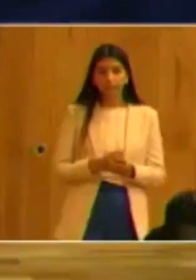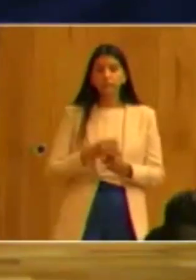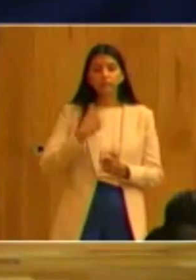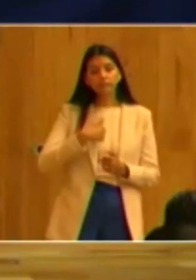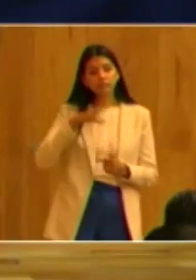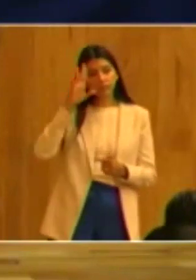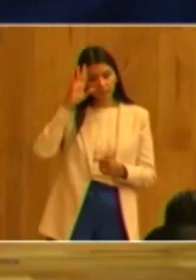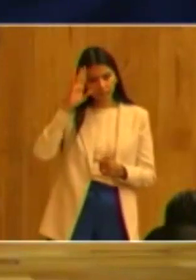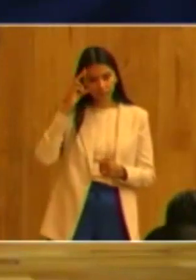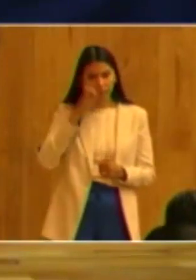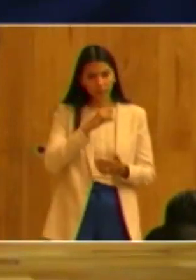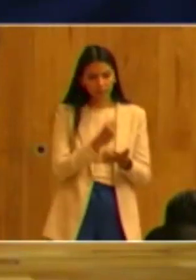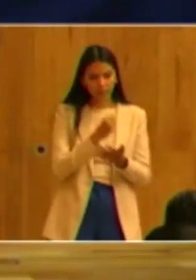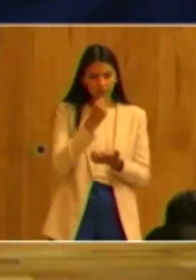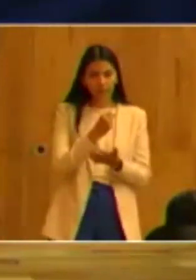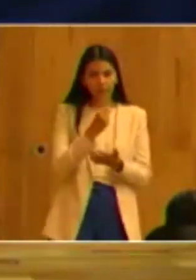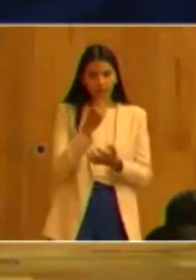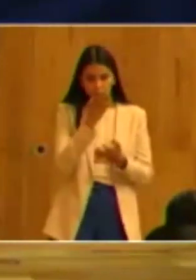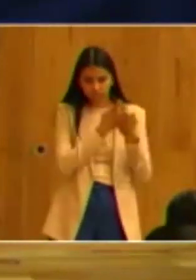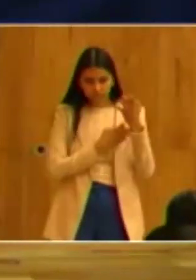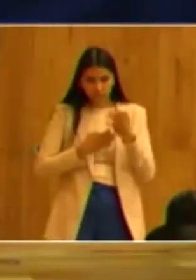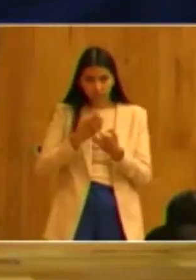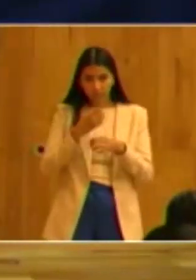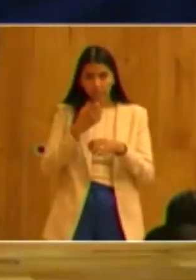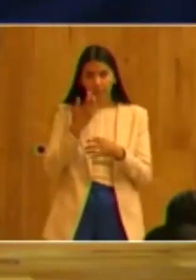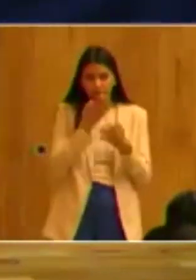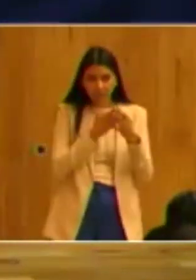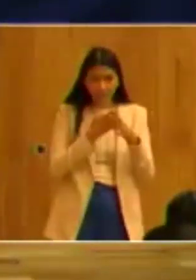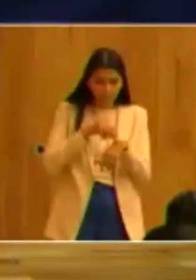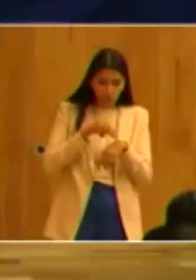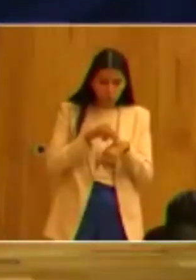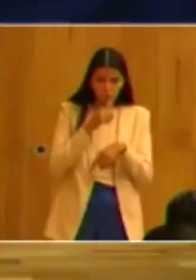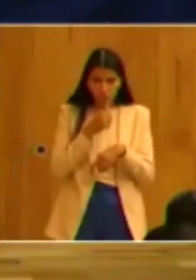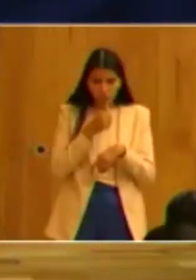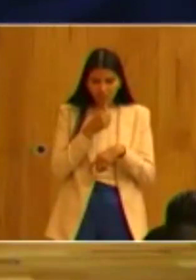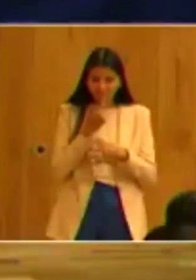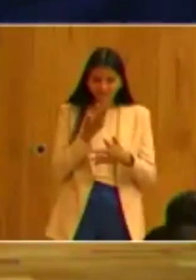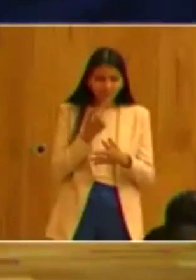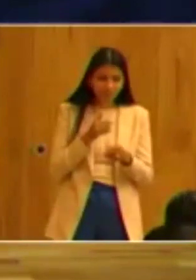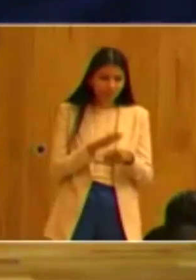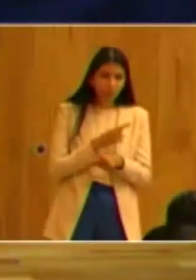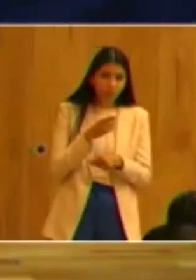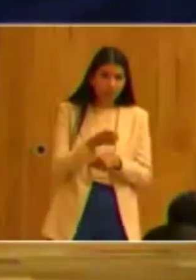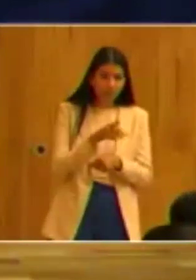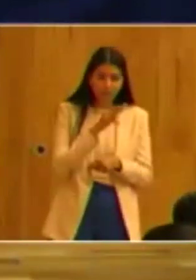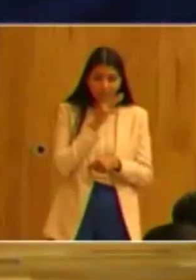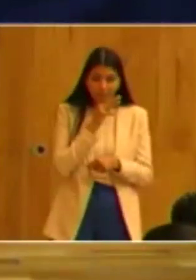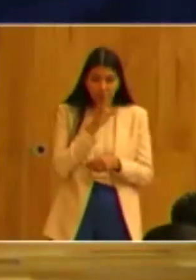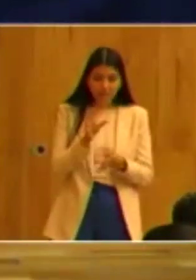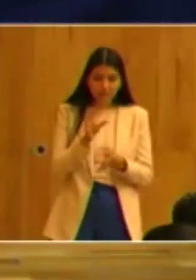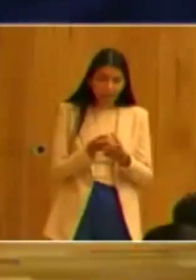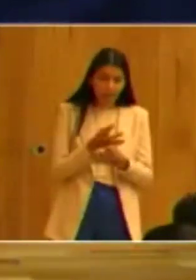Pienso que ahí el dictamen ginecológico sería de más, porque es madre y a partir de